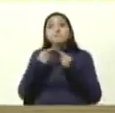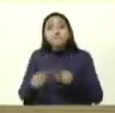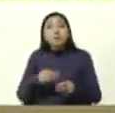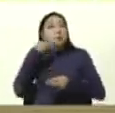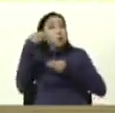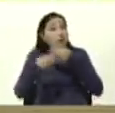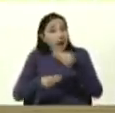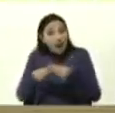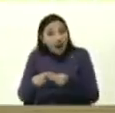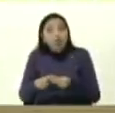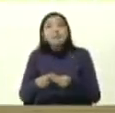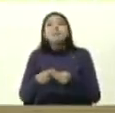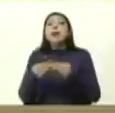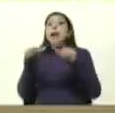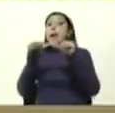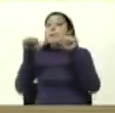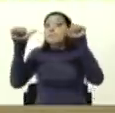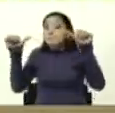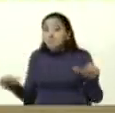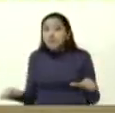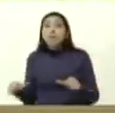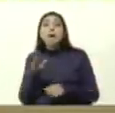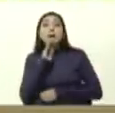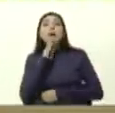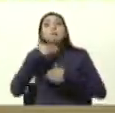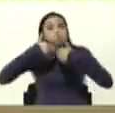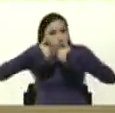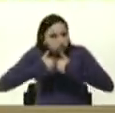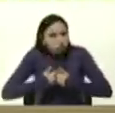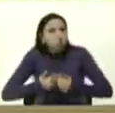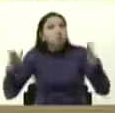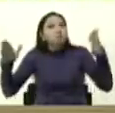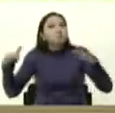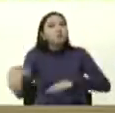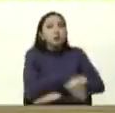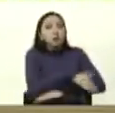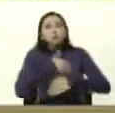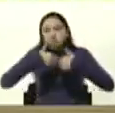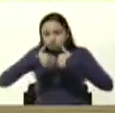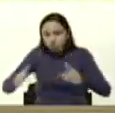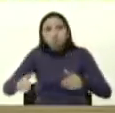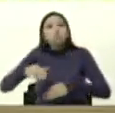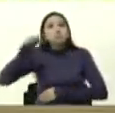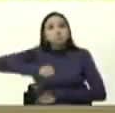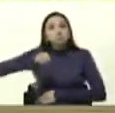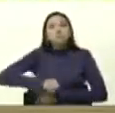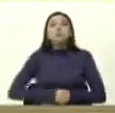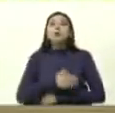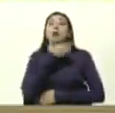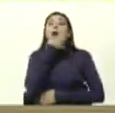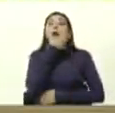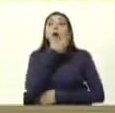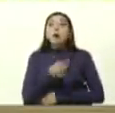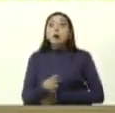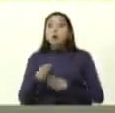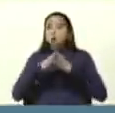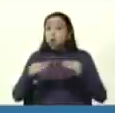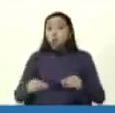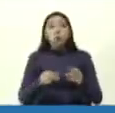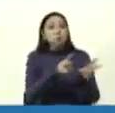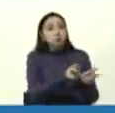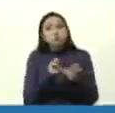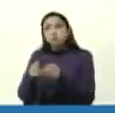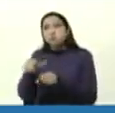excepción para que la banca aperture sus agencias bancarias y pueda facilitarse también todas las transacciones